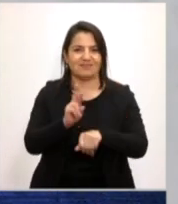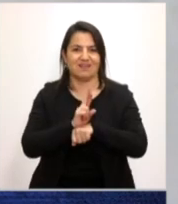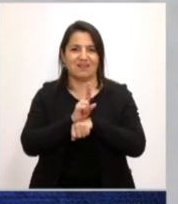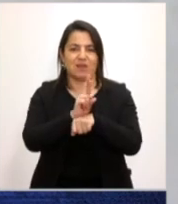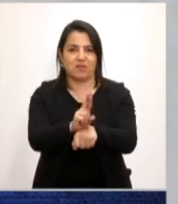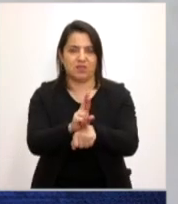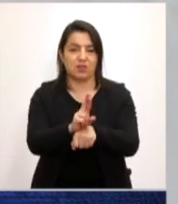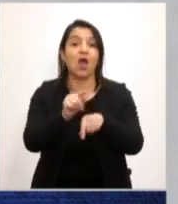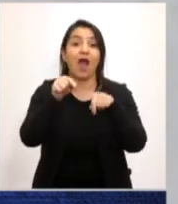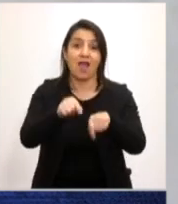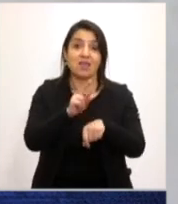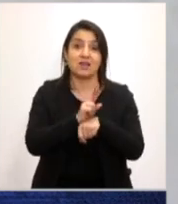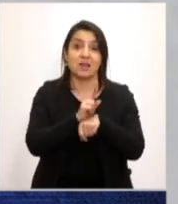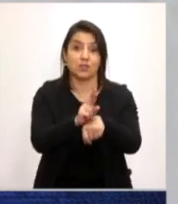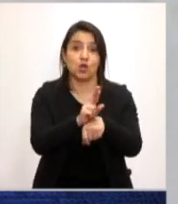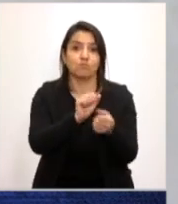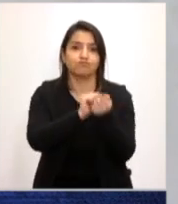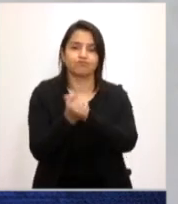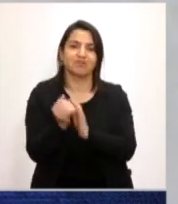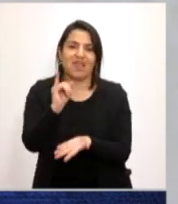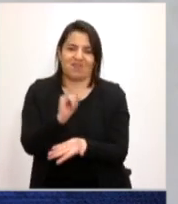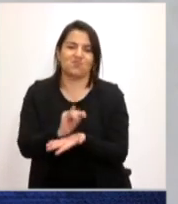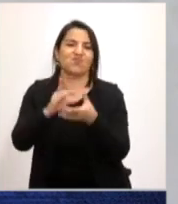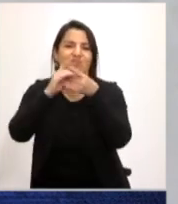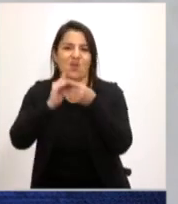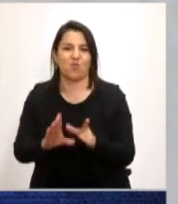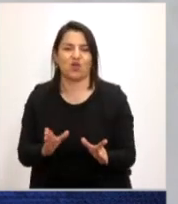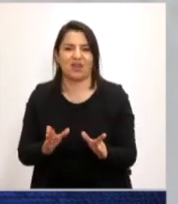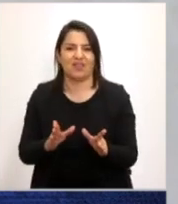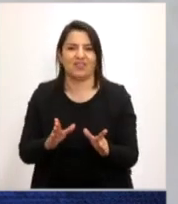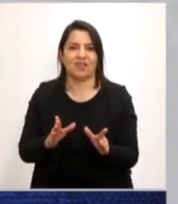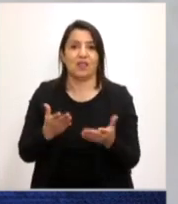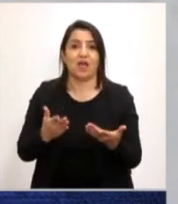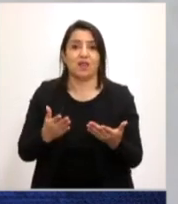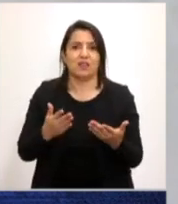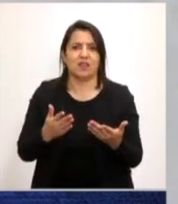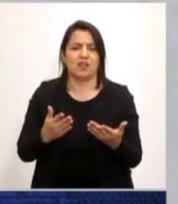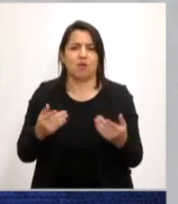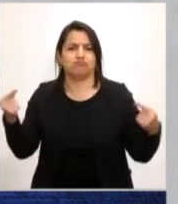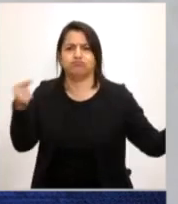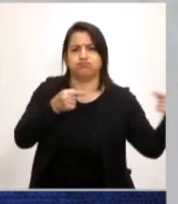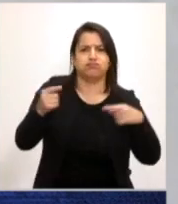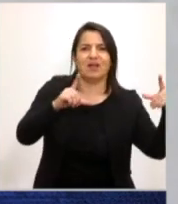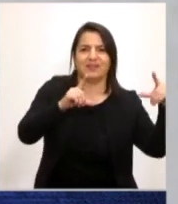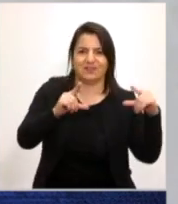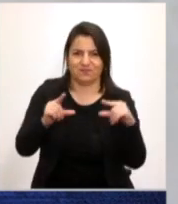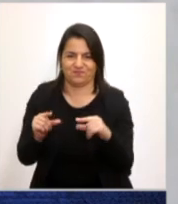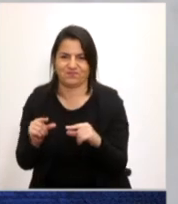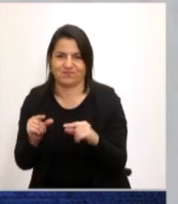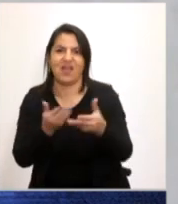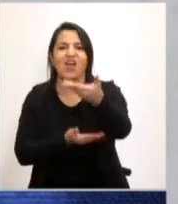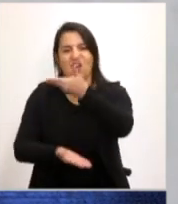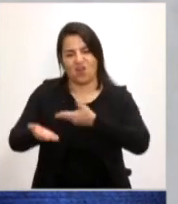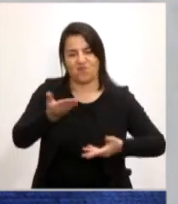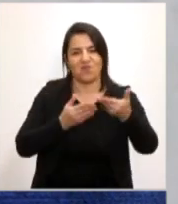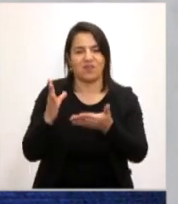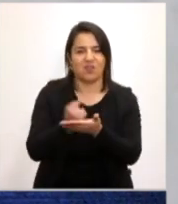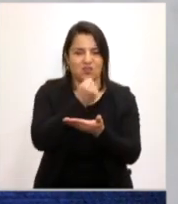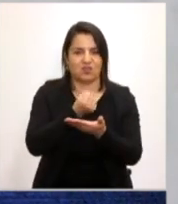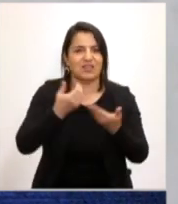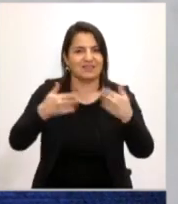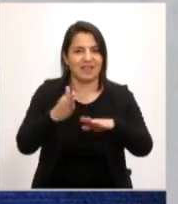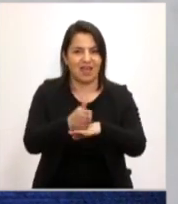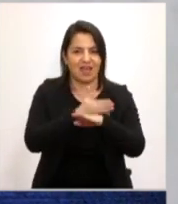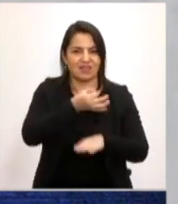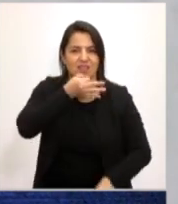se representan, se institucionalizan democráticamente y reducen las brusquedades en nuestra convivencia. Como lo hemos dicho,